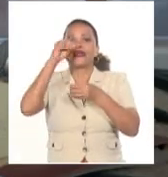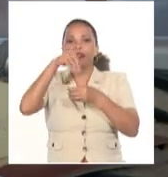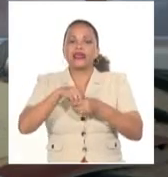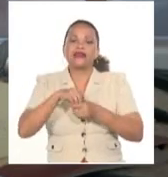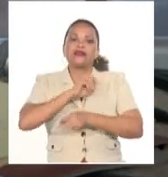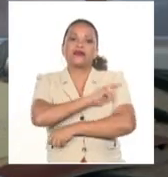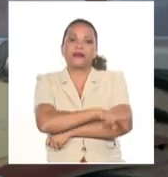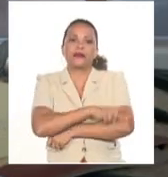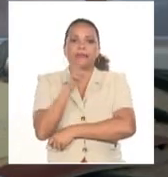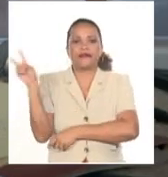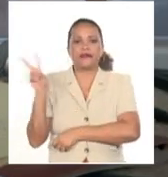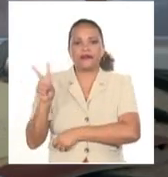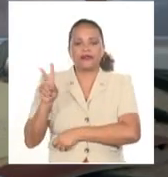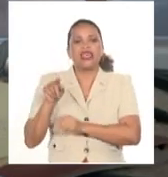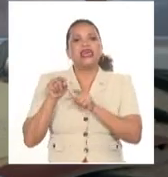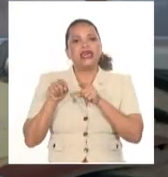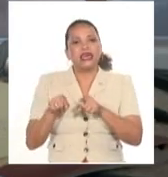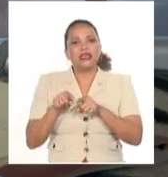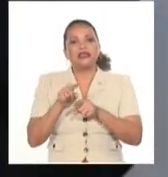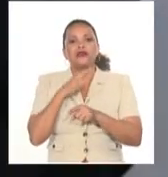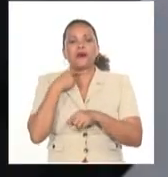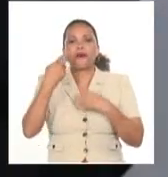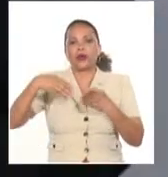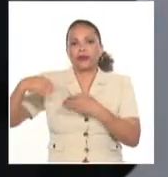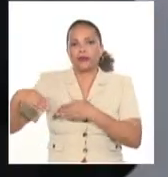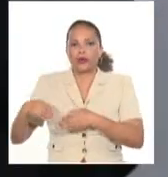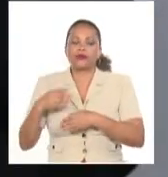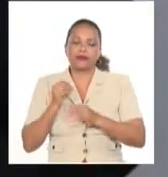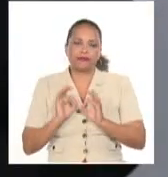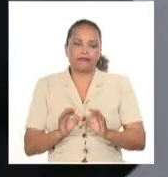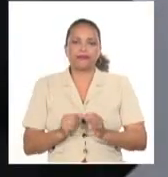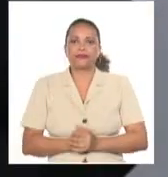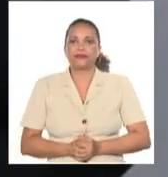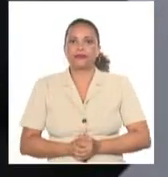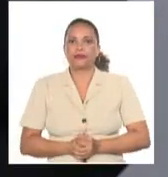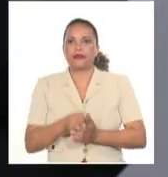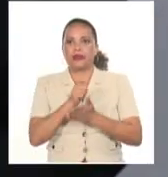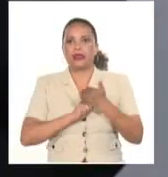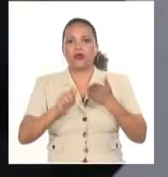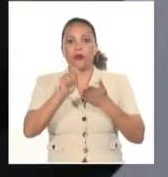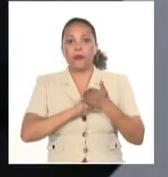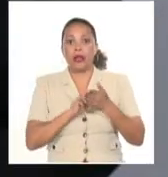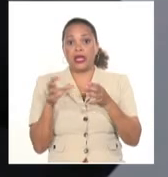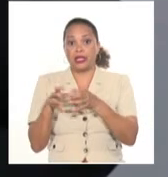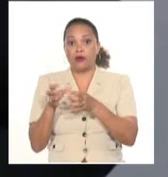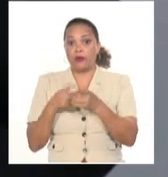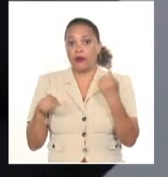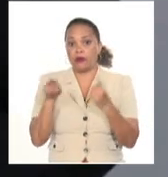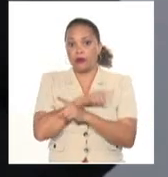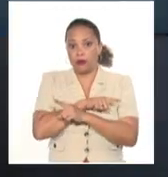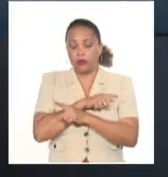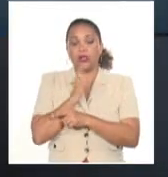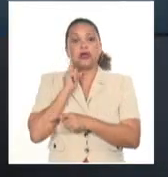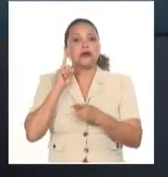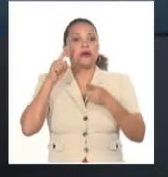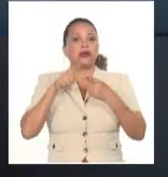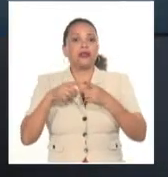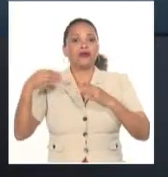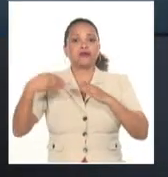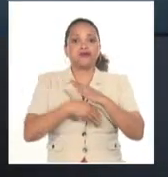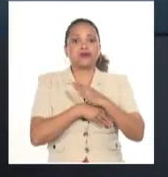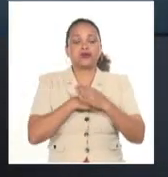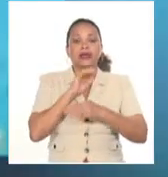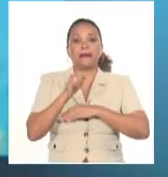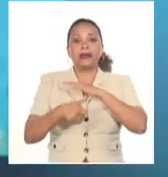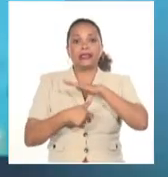que ocasionaran cientos y miles de muertes. Ante los planes de la extrema derecha en su intento de desestabilizar a Venezuela, la